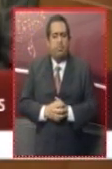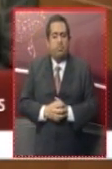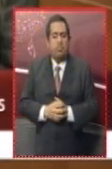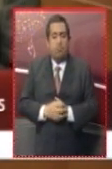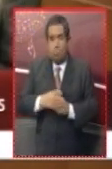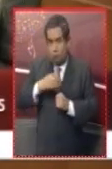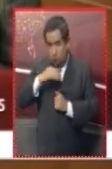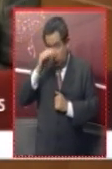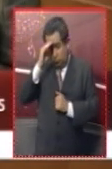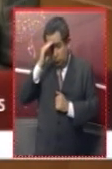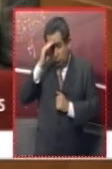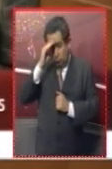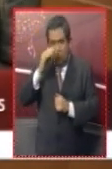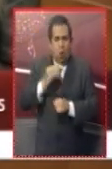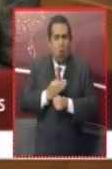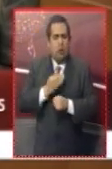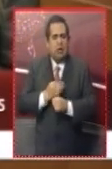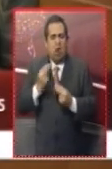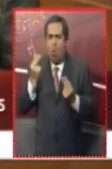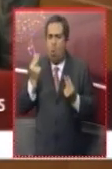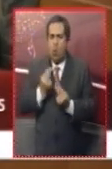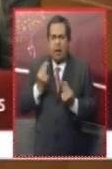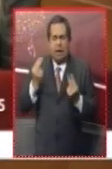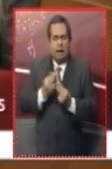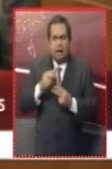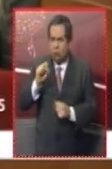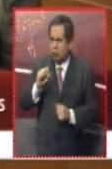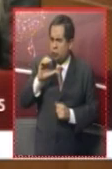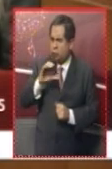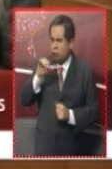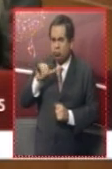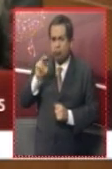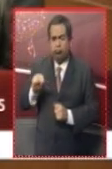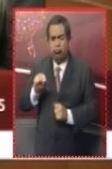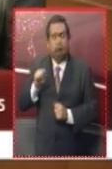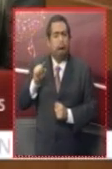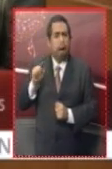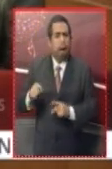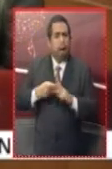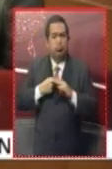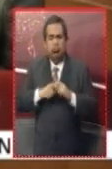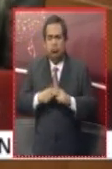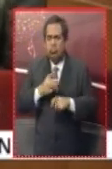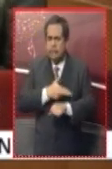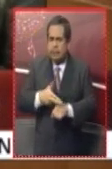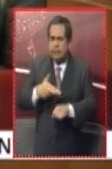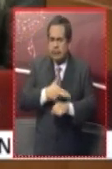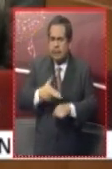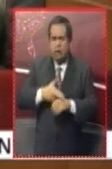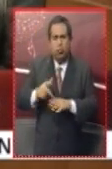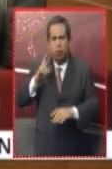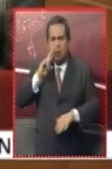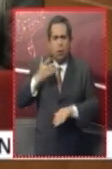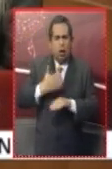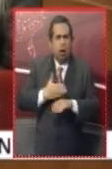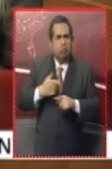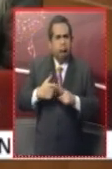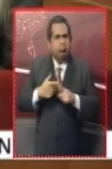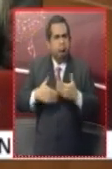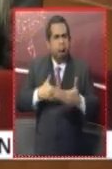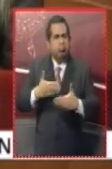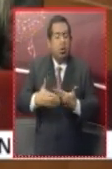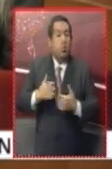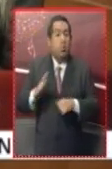Considero que esto es urgente, que la Suprema Corte de la Justicia de la Nación inicie ya sus tareas, sobre todo